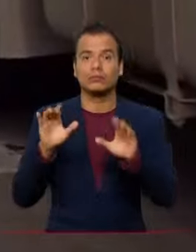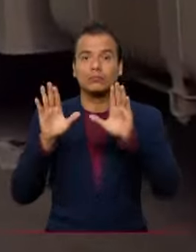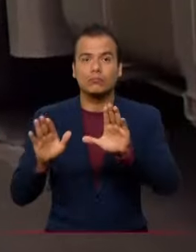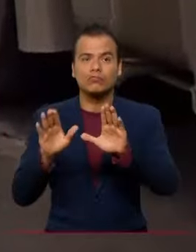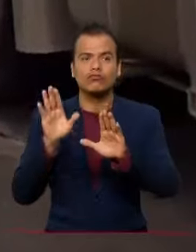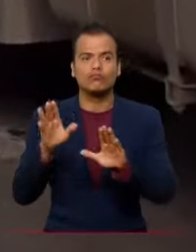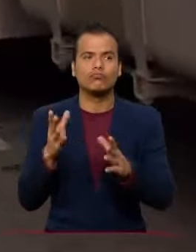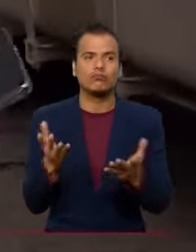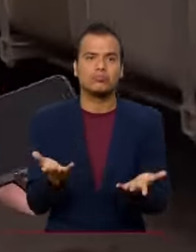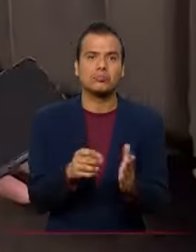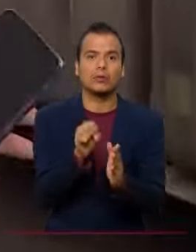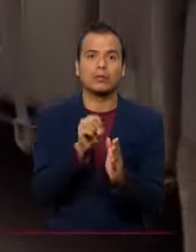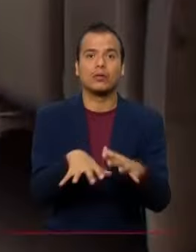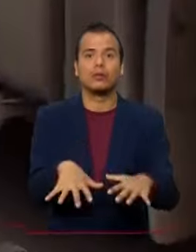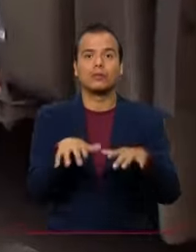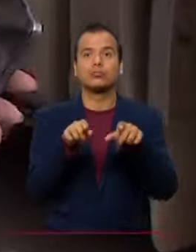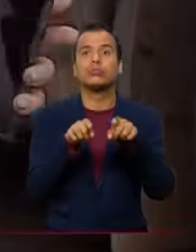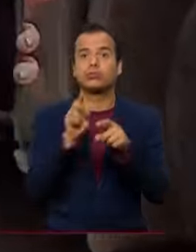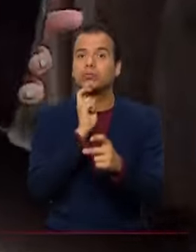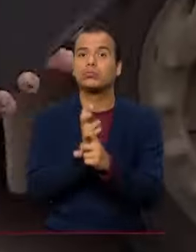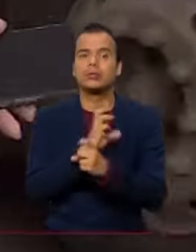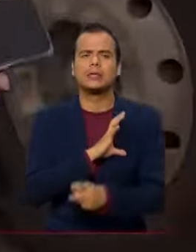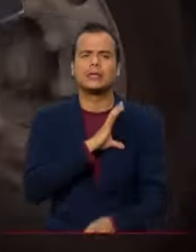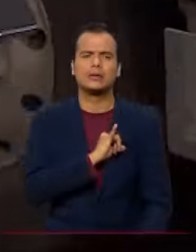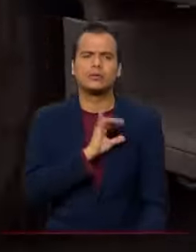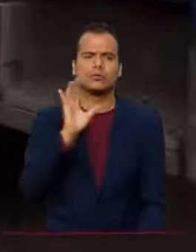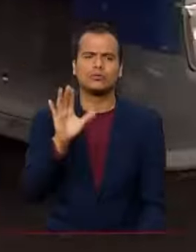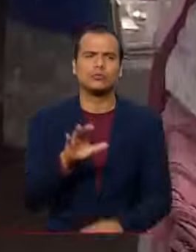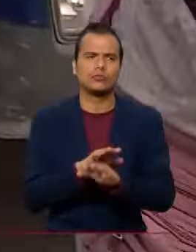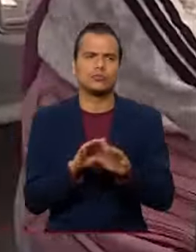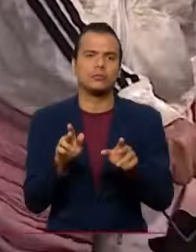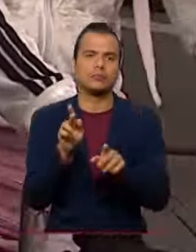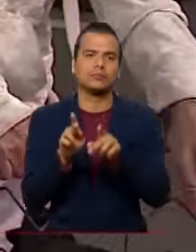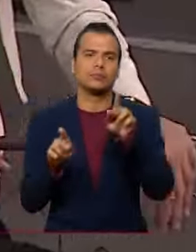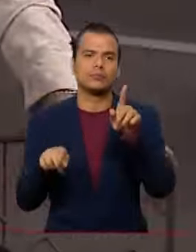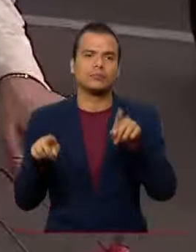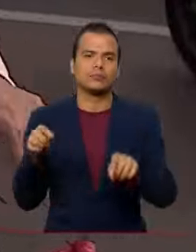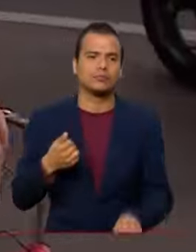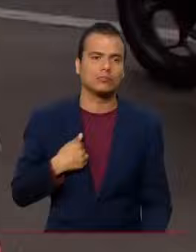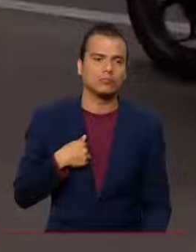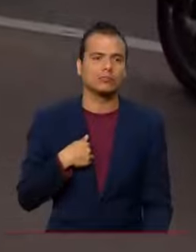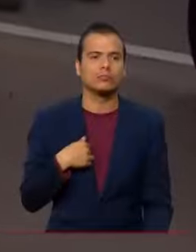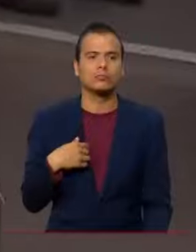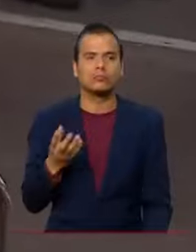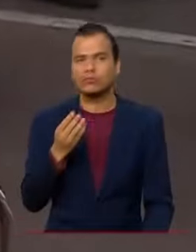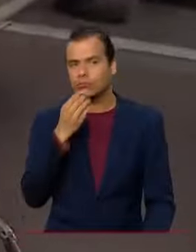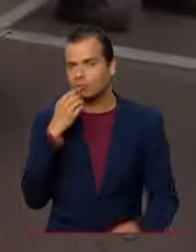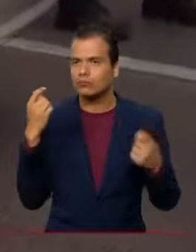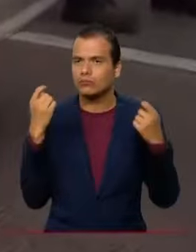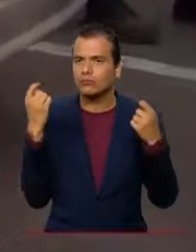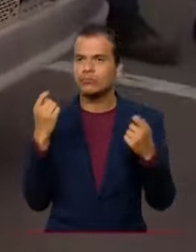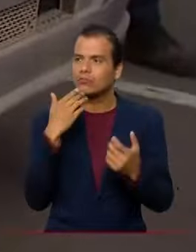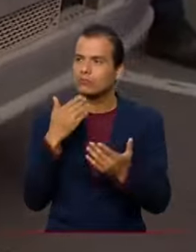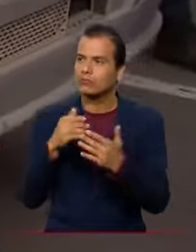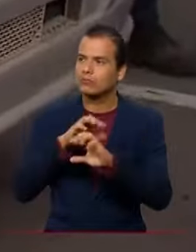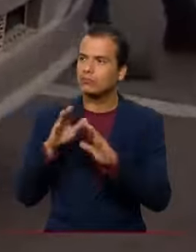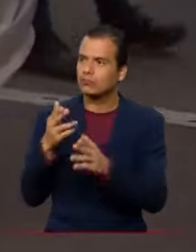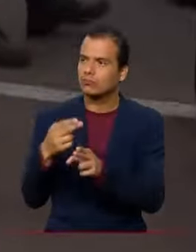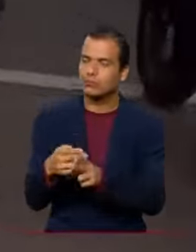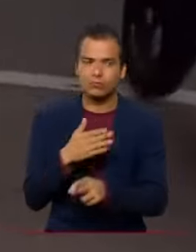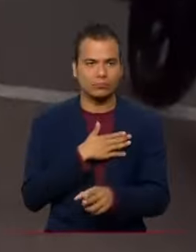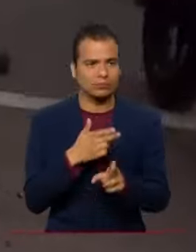va a haber muchas dificultades. Mire, la gente también aprovecha para venir a ofrecer su servicio. Buenos días, ¿cuál es su nombre? Buenos días, mi nombre es